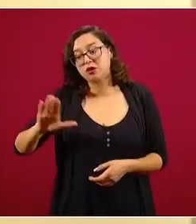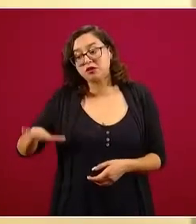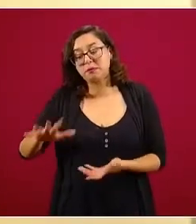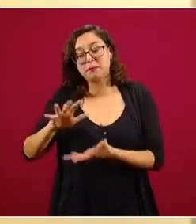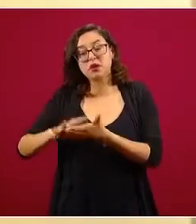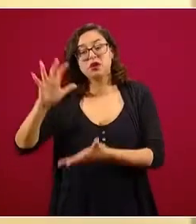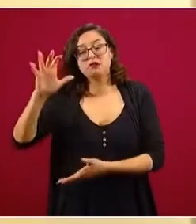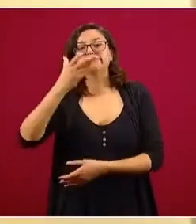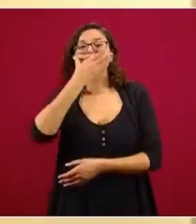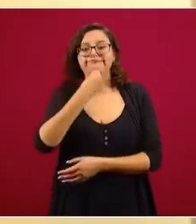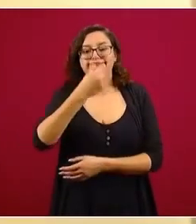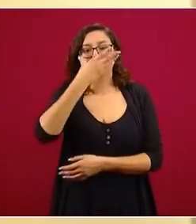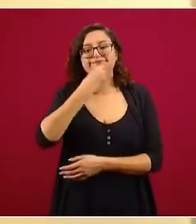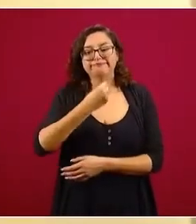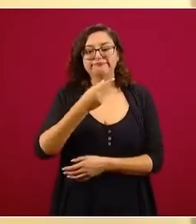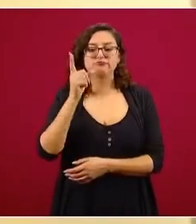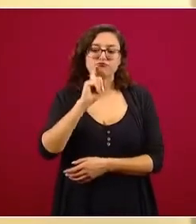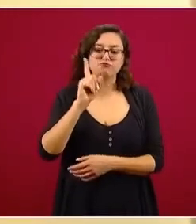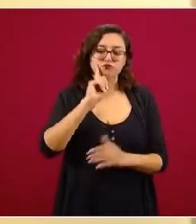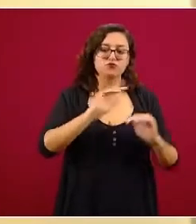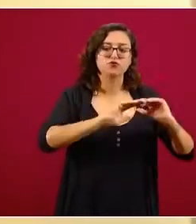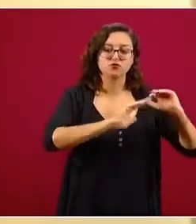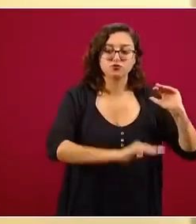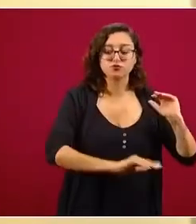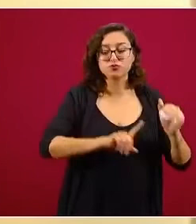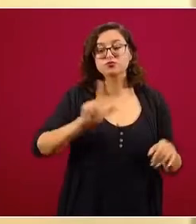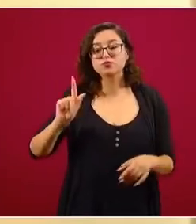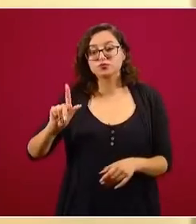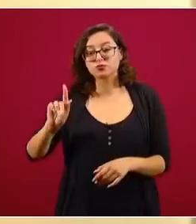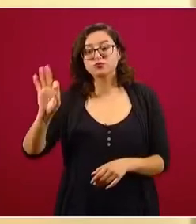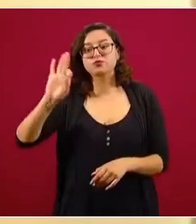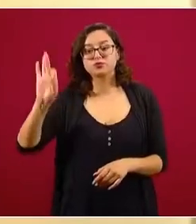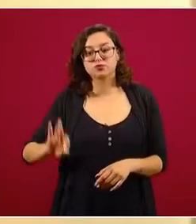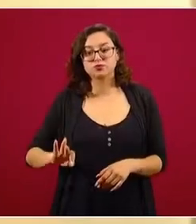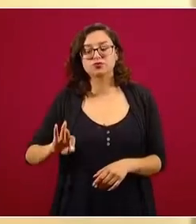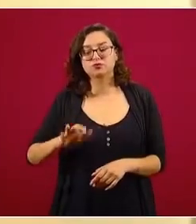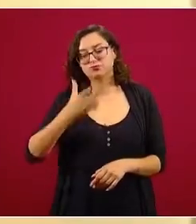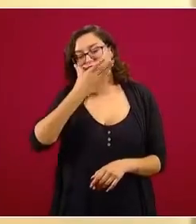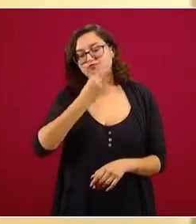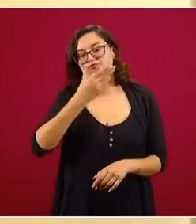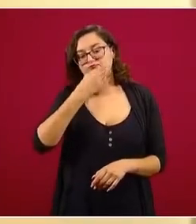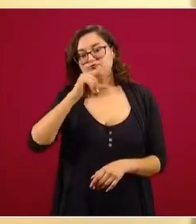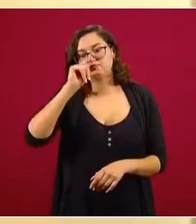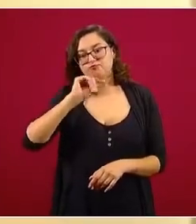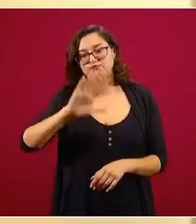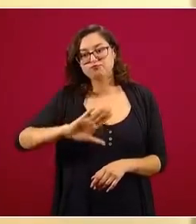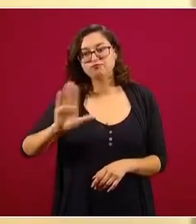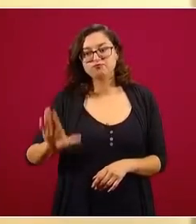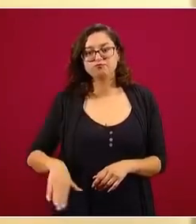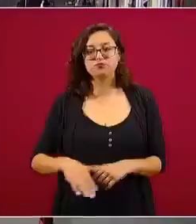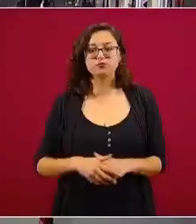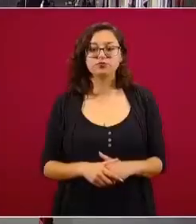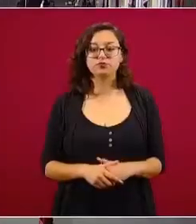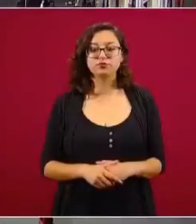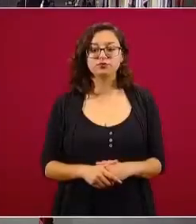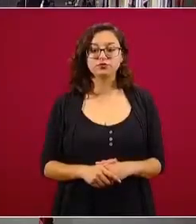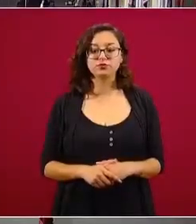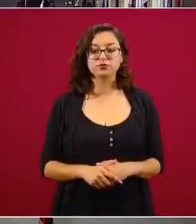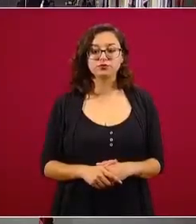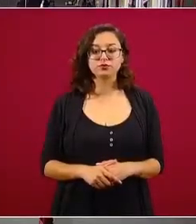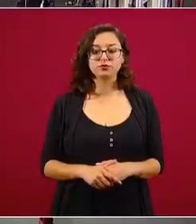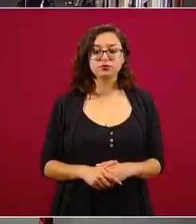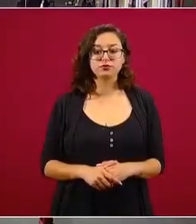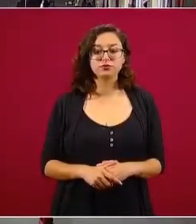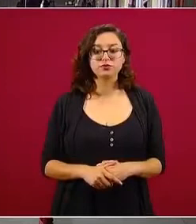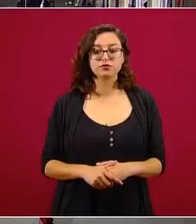fallecido más que el grupo de mujeres. 70% han sido hombres los que han fallecido de los profesionales de la salud. Veamos